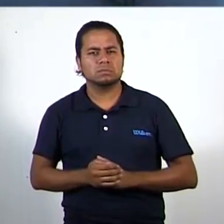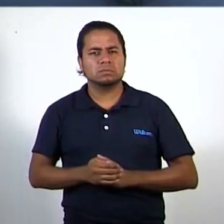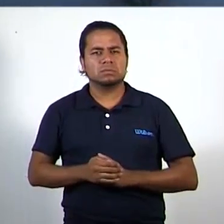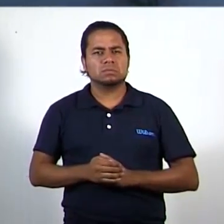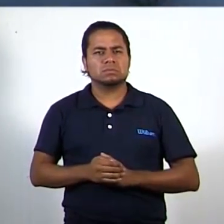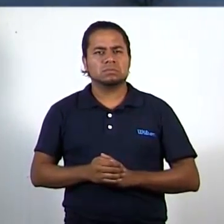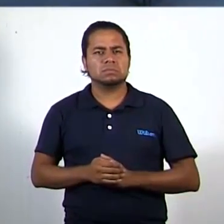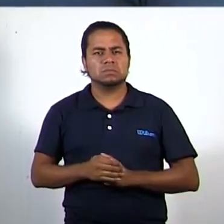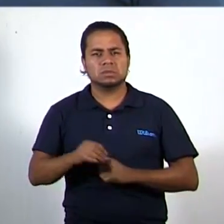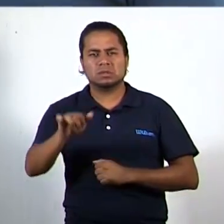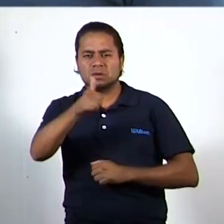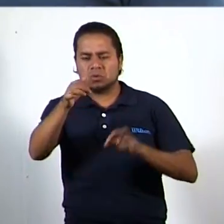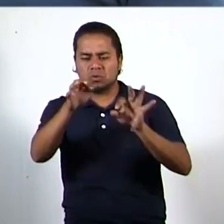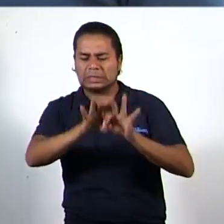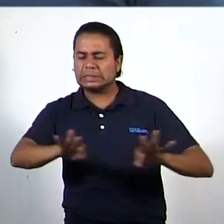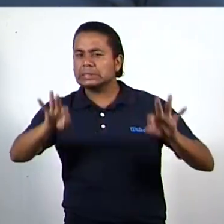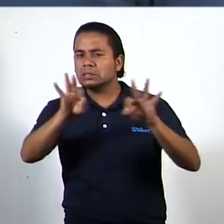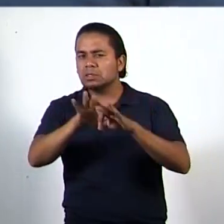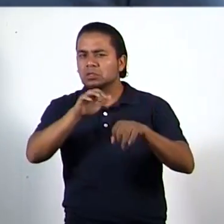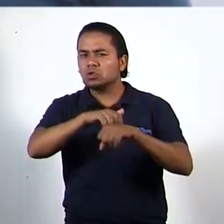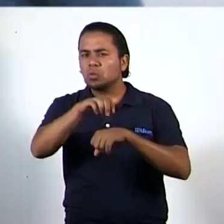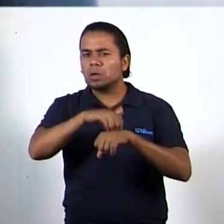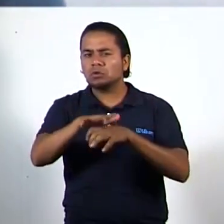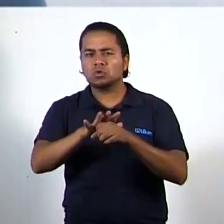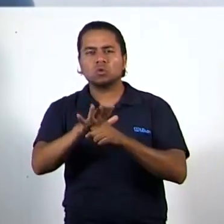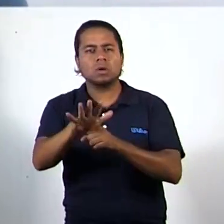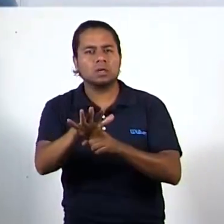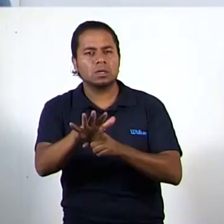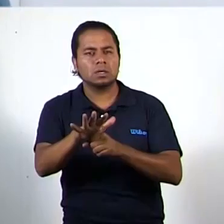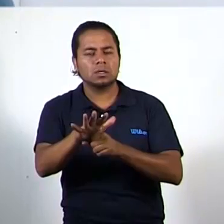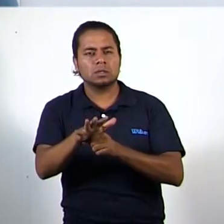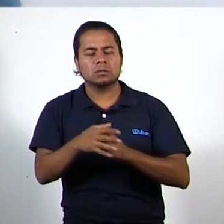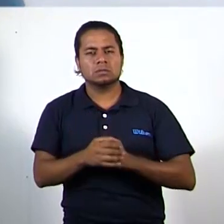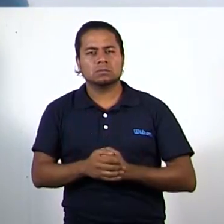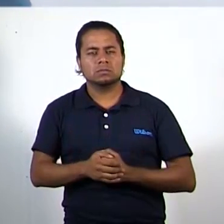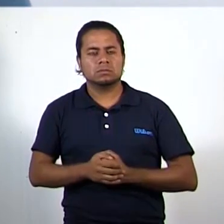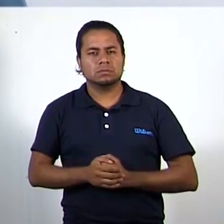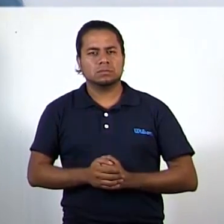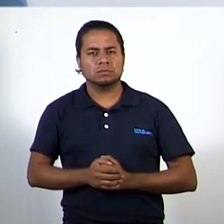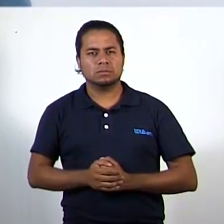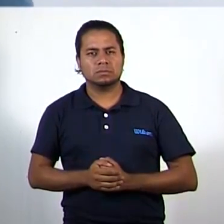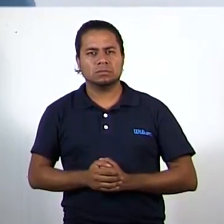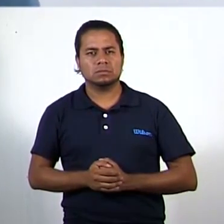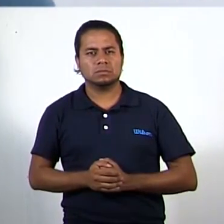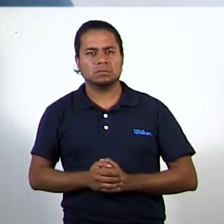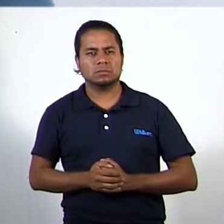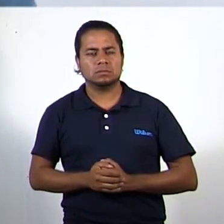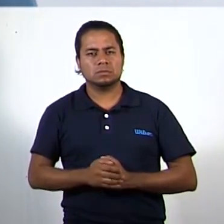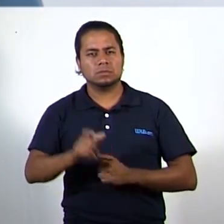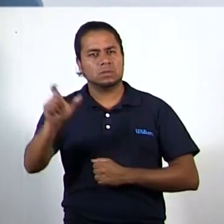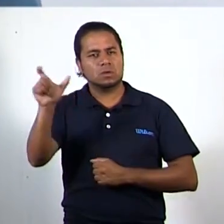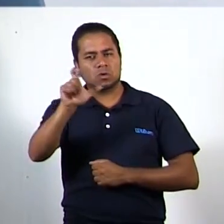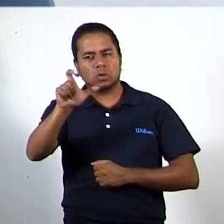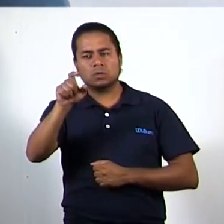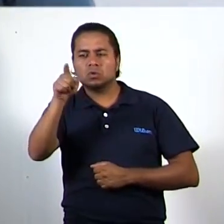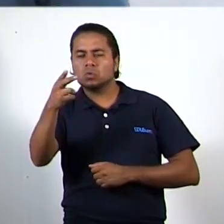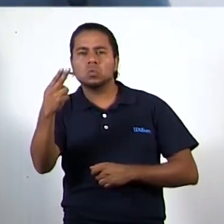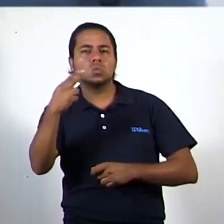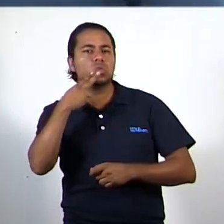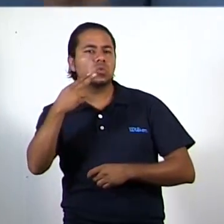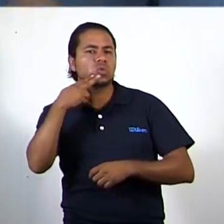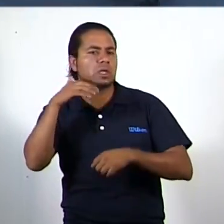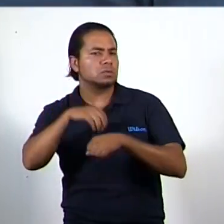qué otros números son importantes? ¿En qué situaciones utilizas o has utilizado los